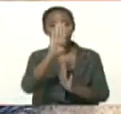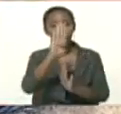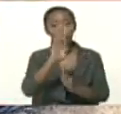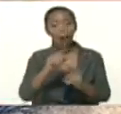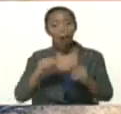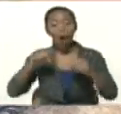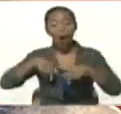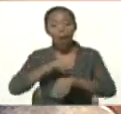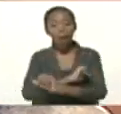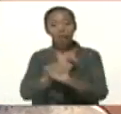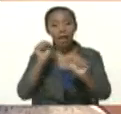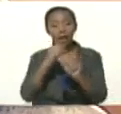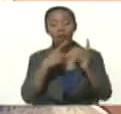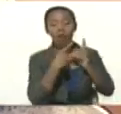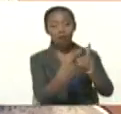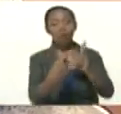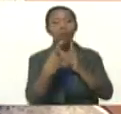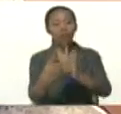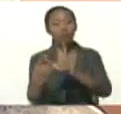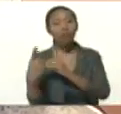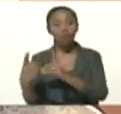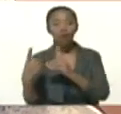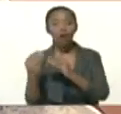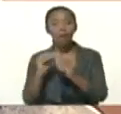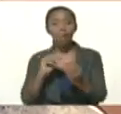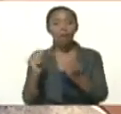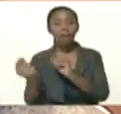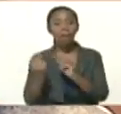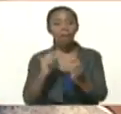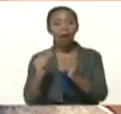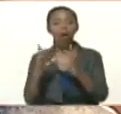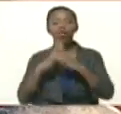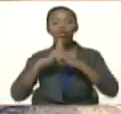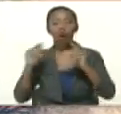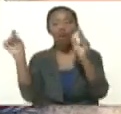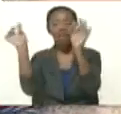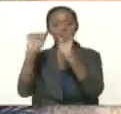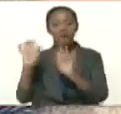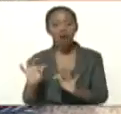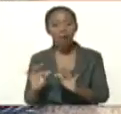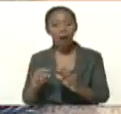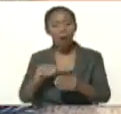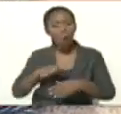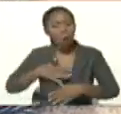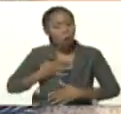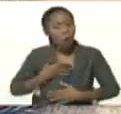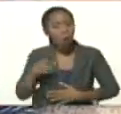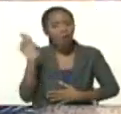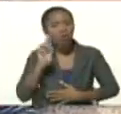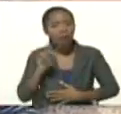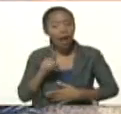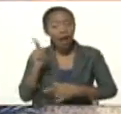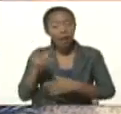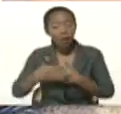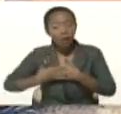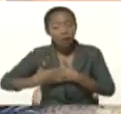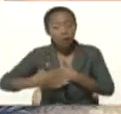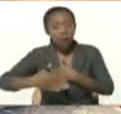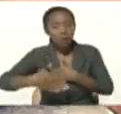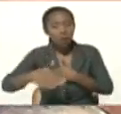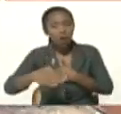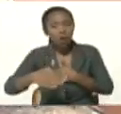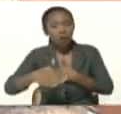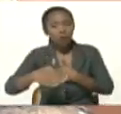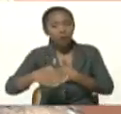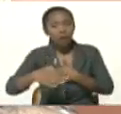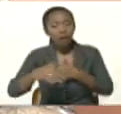debate y, bueno, veíamos todas las formas que podíamos utilizar para darle transabilidad a lo